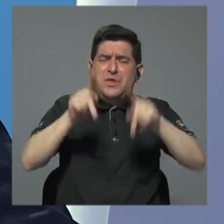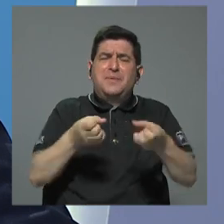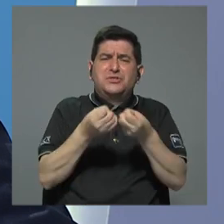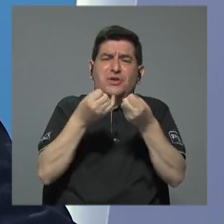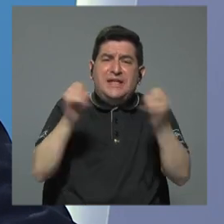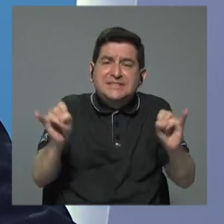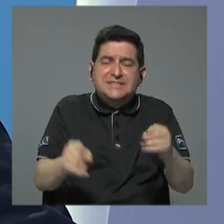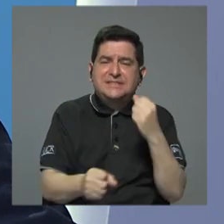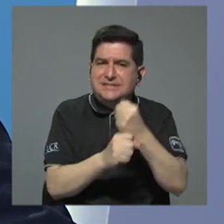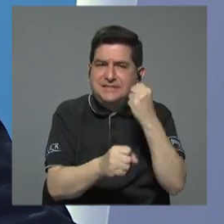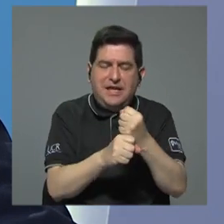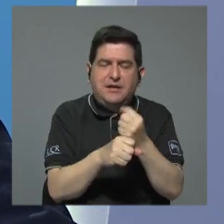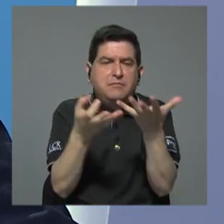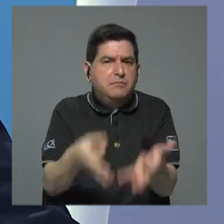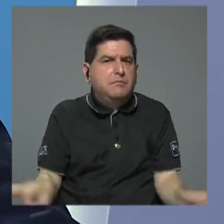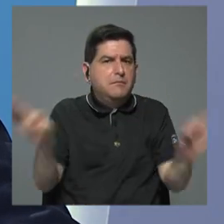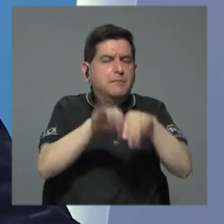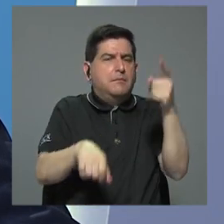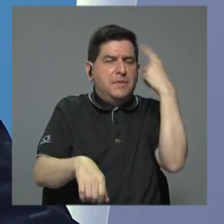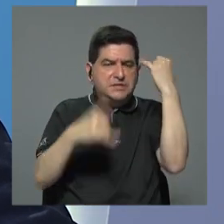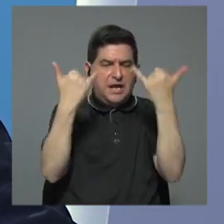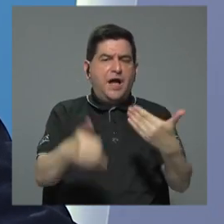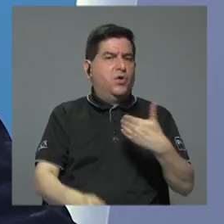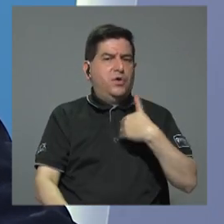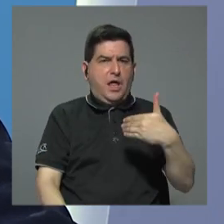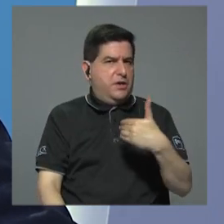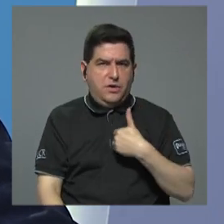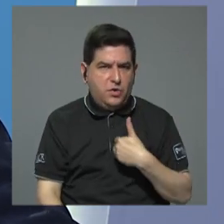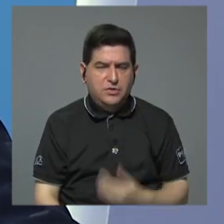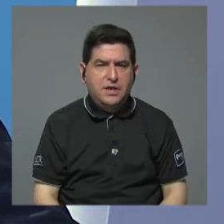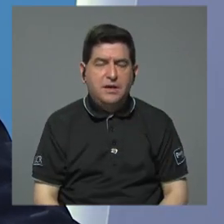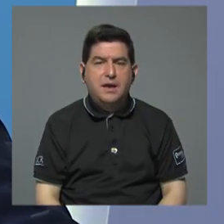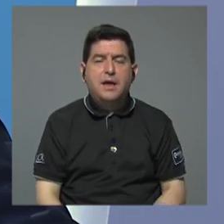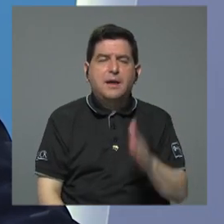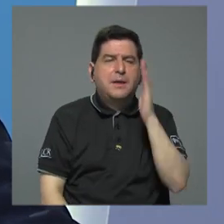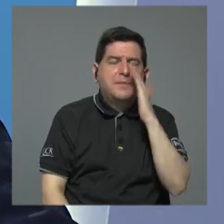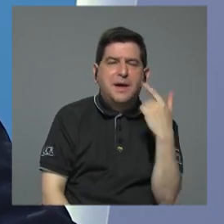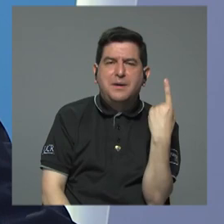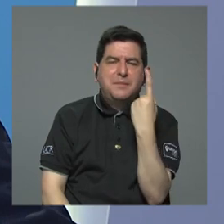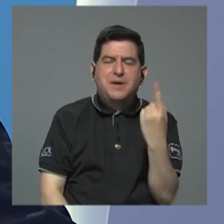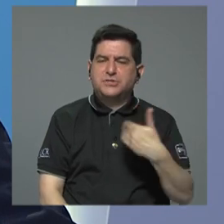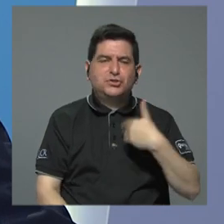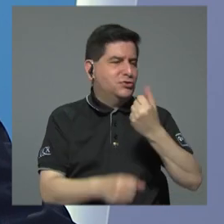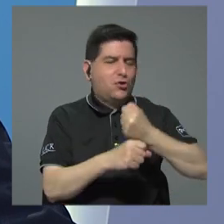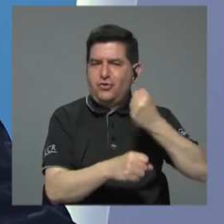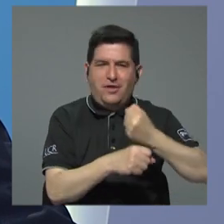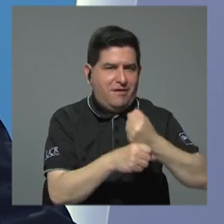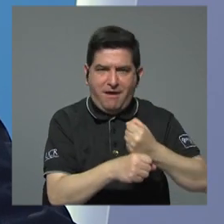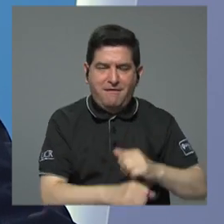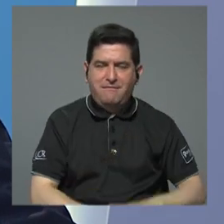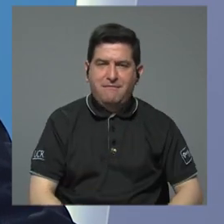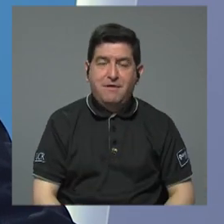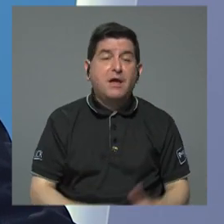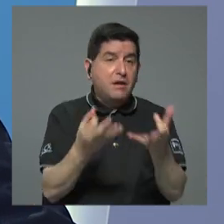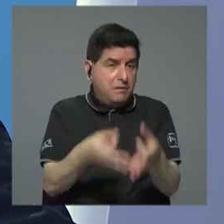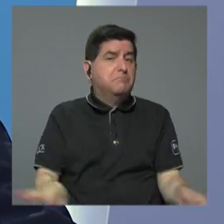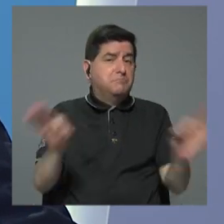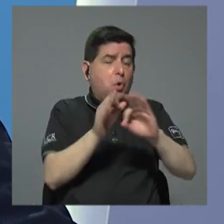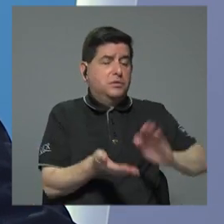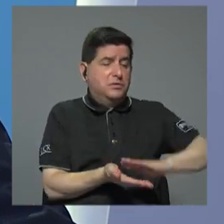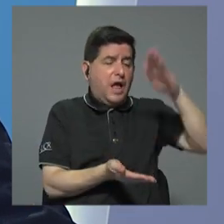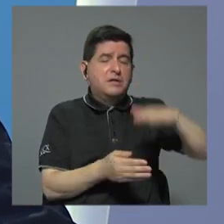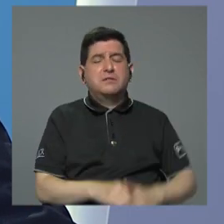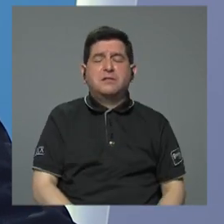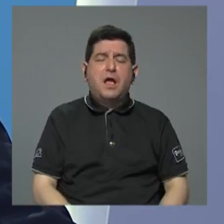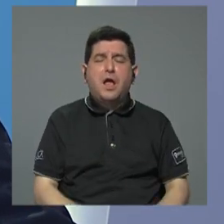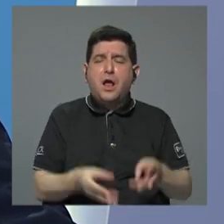es muy importante pensar en los que ahora no tienen, en esas madres solas que no tienen trabajo. Es importante aumentar la